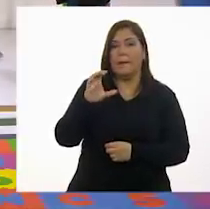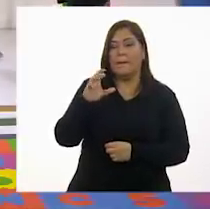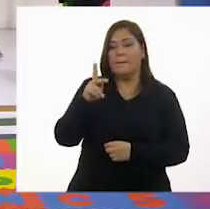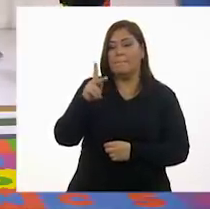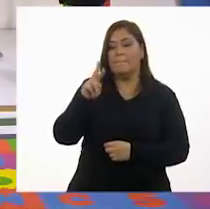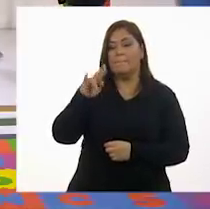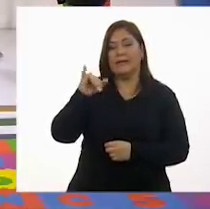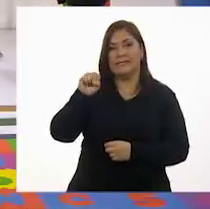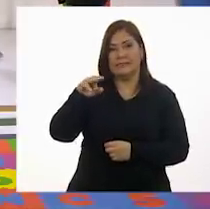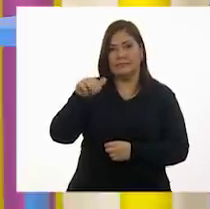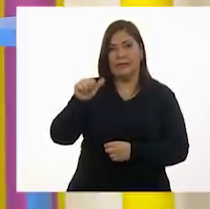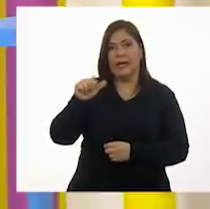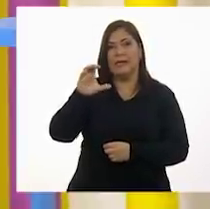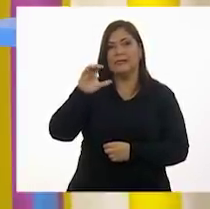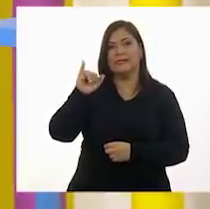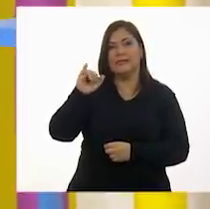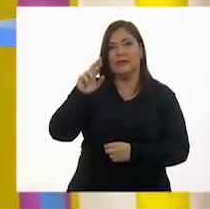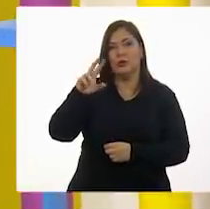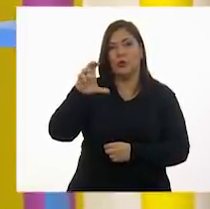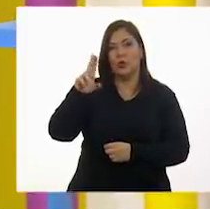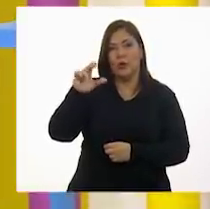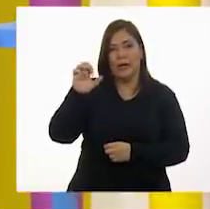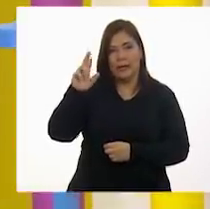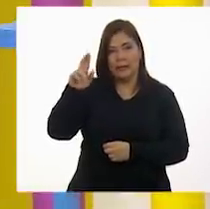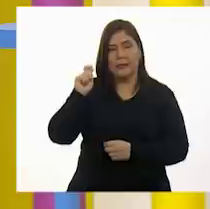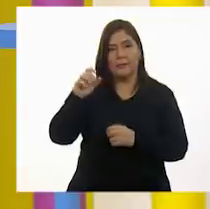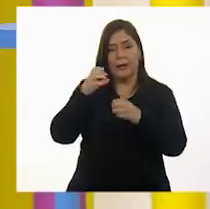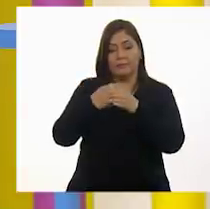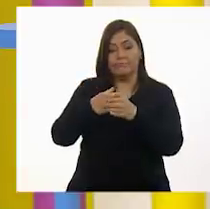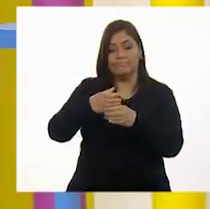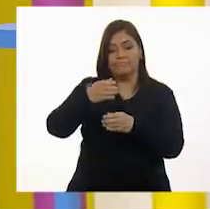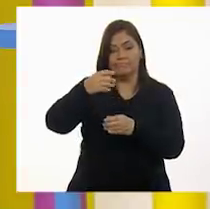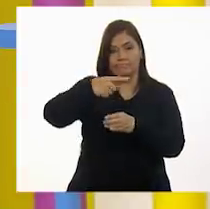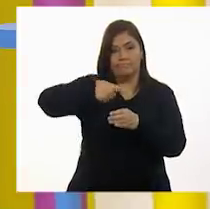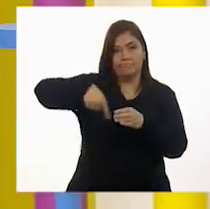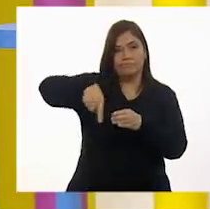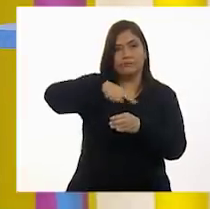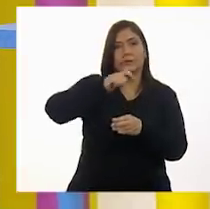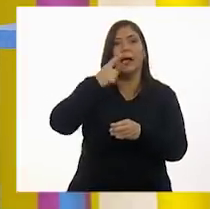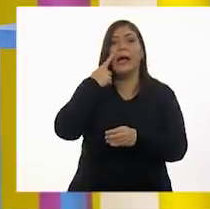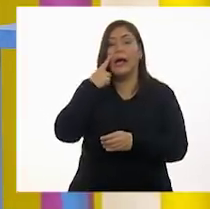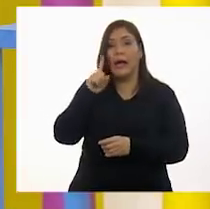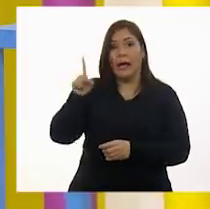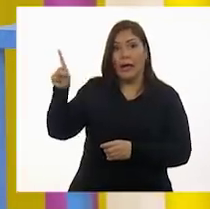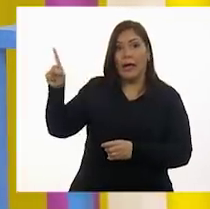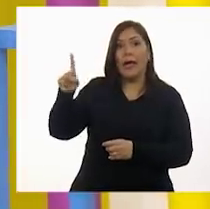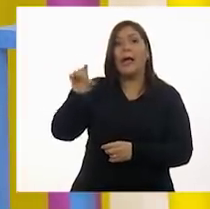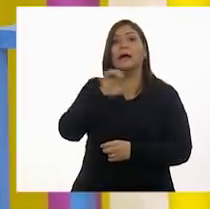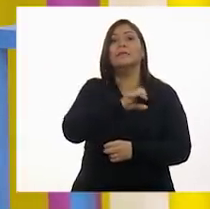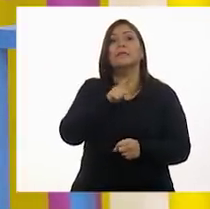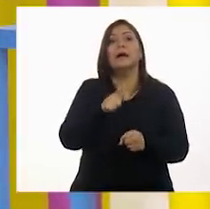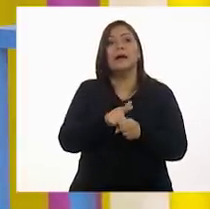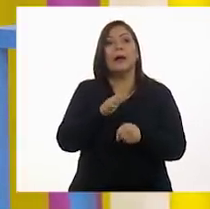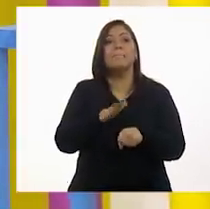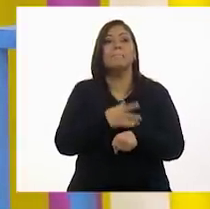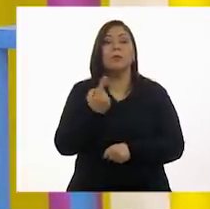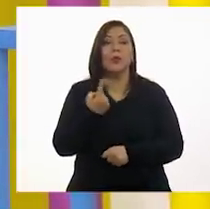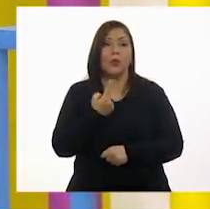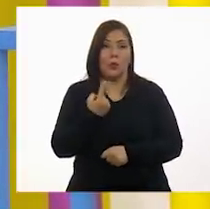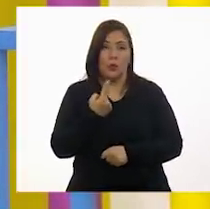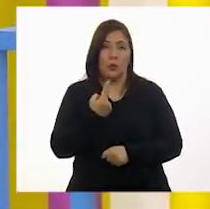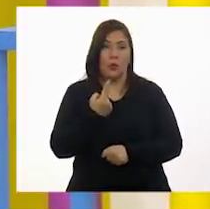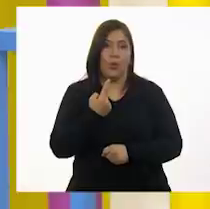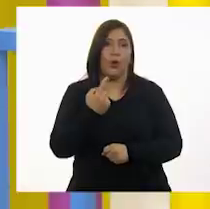Bueno, esta figura o este cuerpo geométrico es especial porque efectivamente, como tú dices,